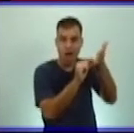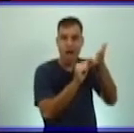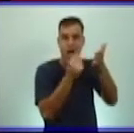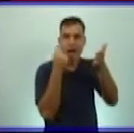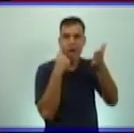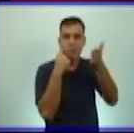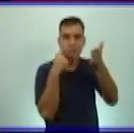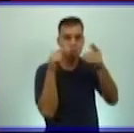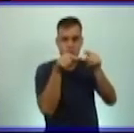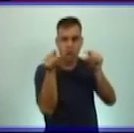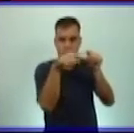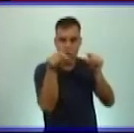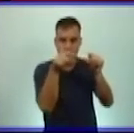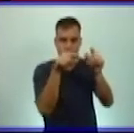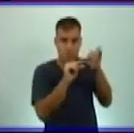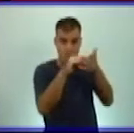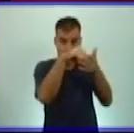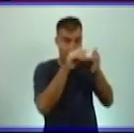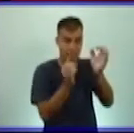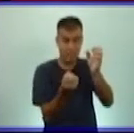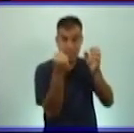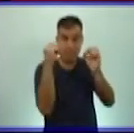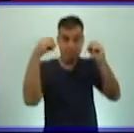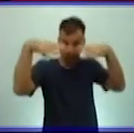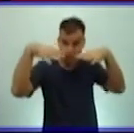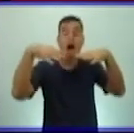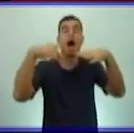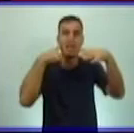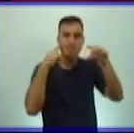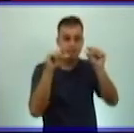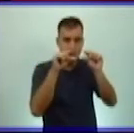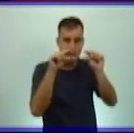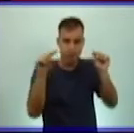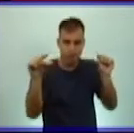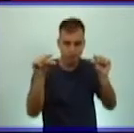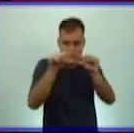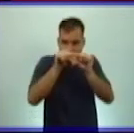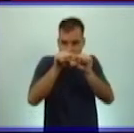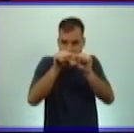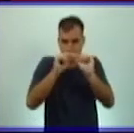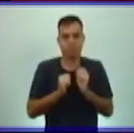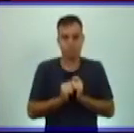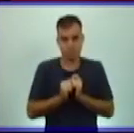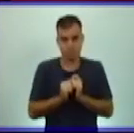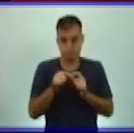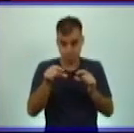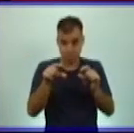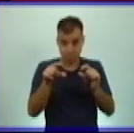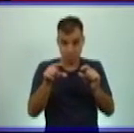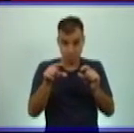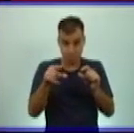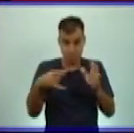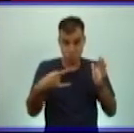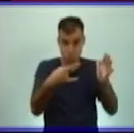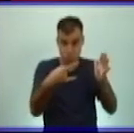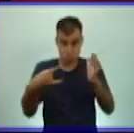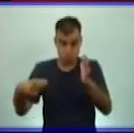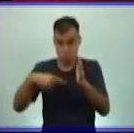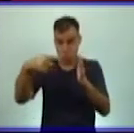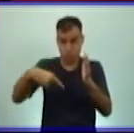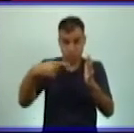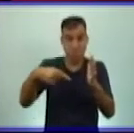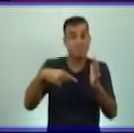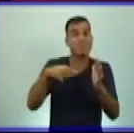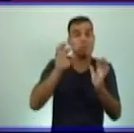segundo enrollado. Y por tanto, si el campo magnético de este enrollado primero, en la bobina